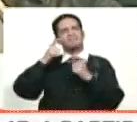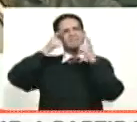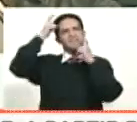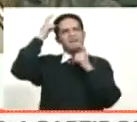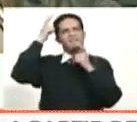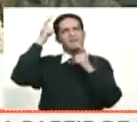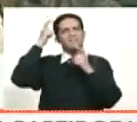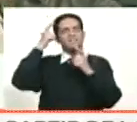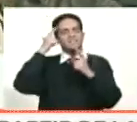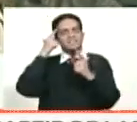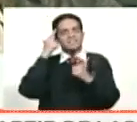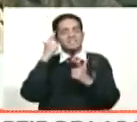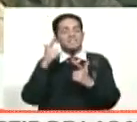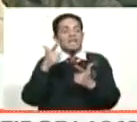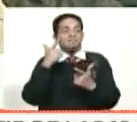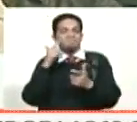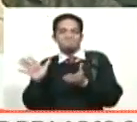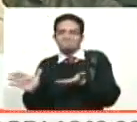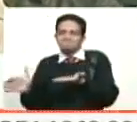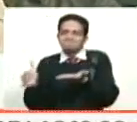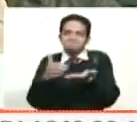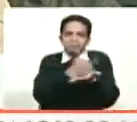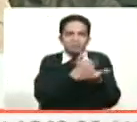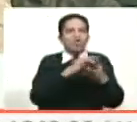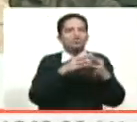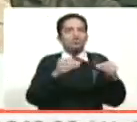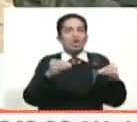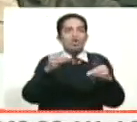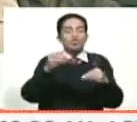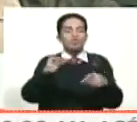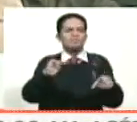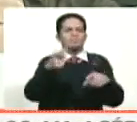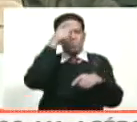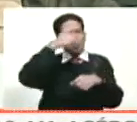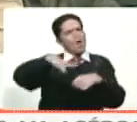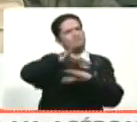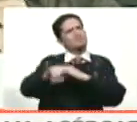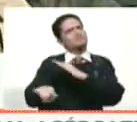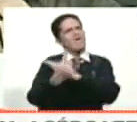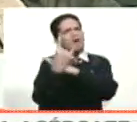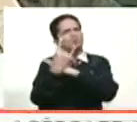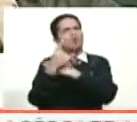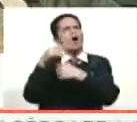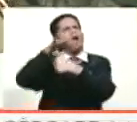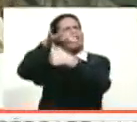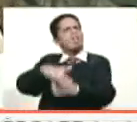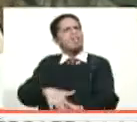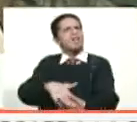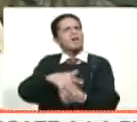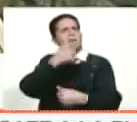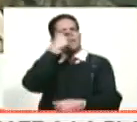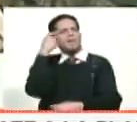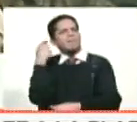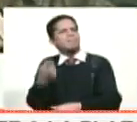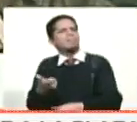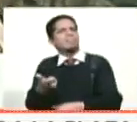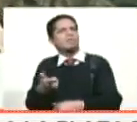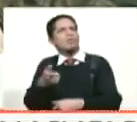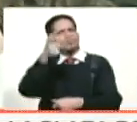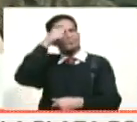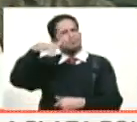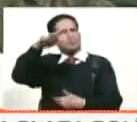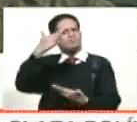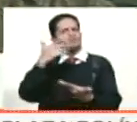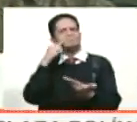todo el sueño y la esperanza del futuro de un pueblo traicionado, humillado, despreciado, un pueblo que estaba